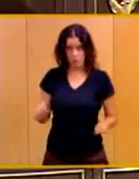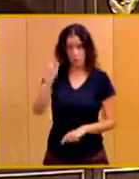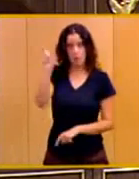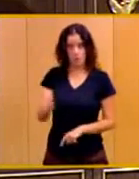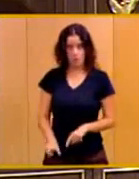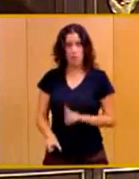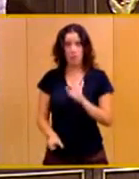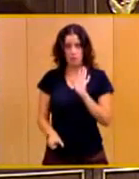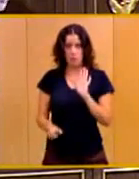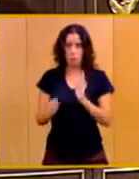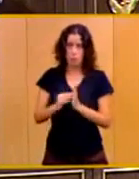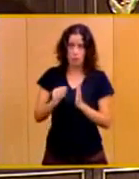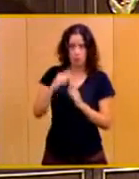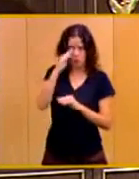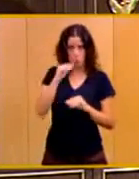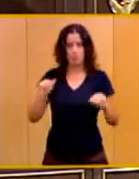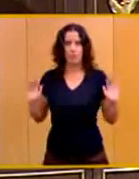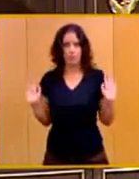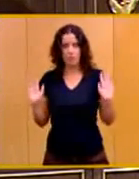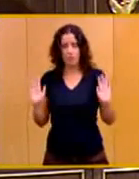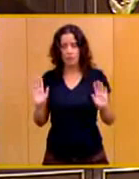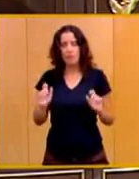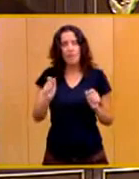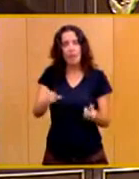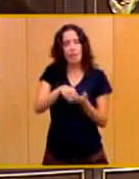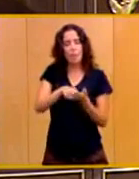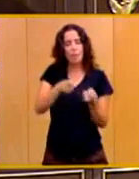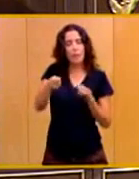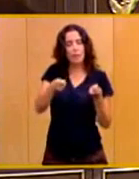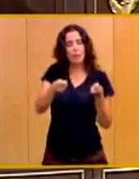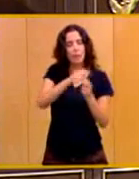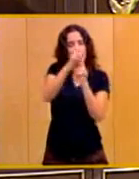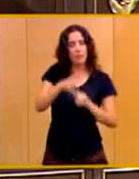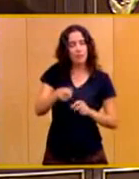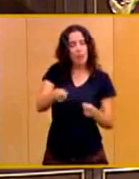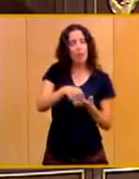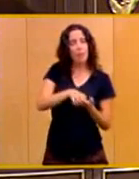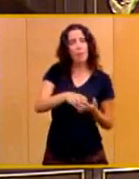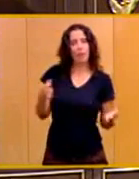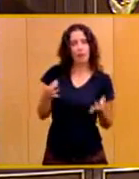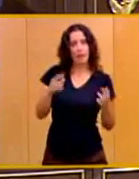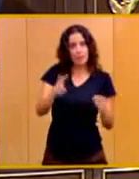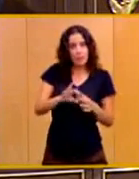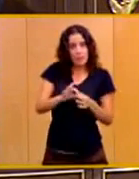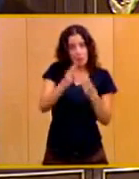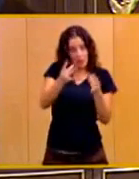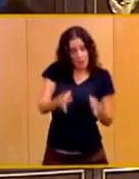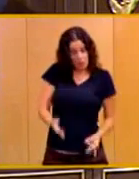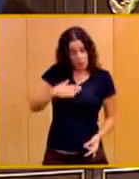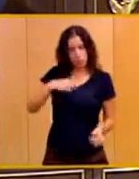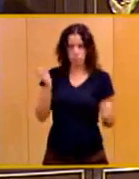lo olvida, que lo que suscita dudas en los mercados internacionales no es el montante de nuestra deuda, sino